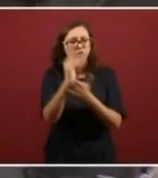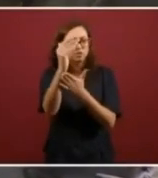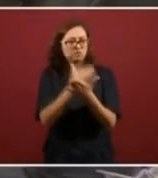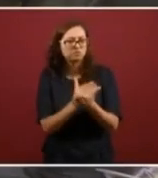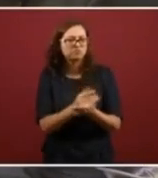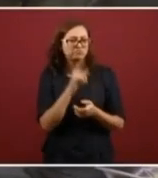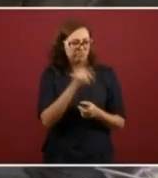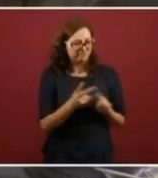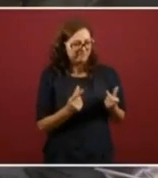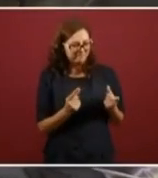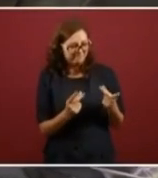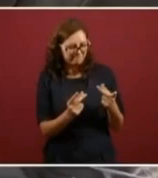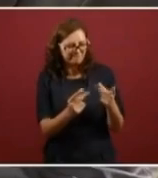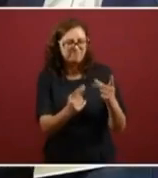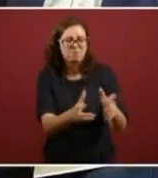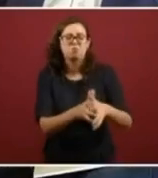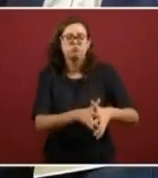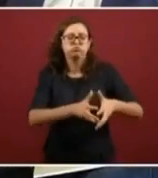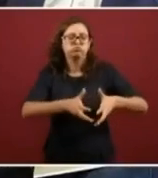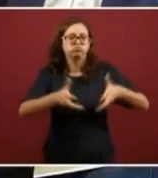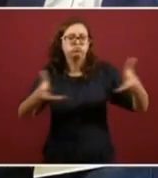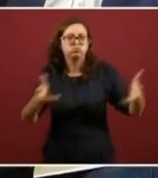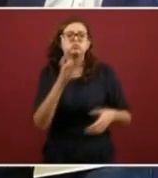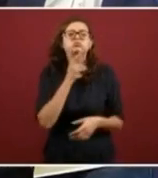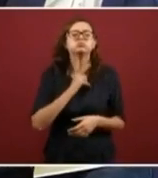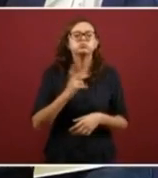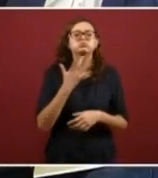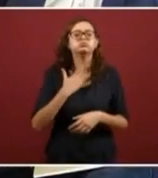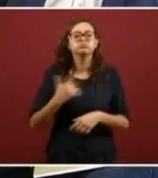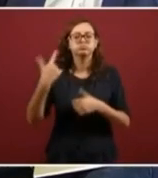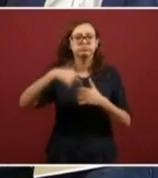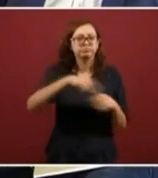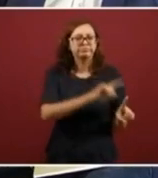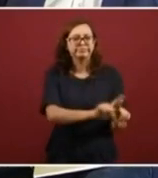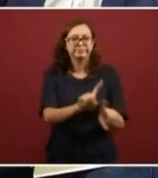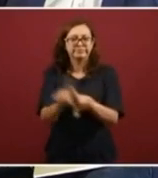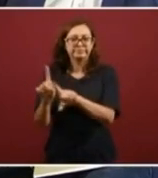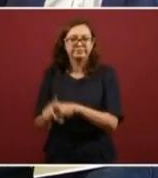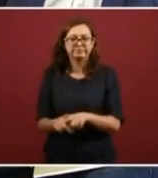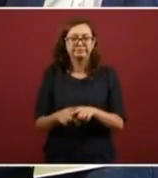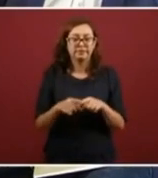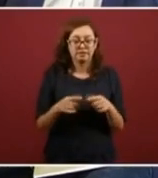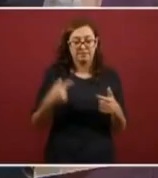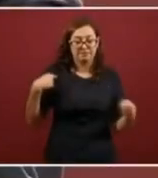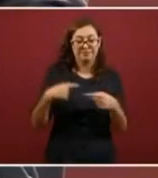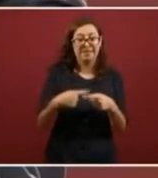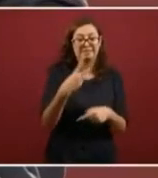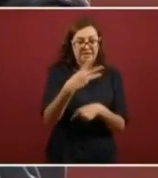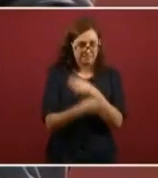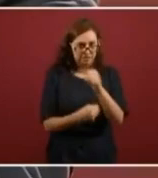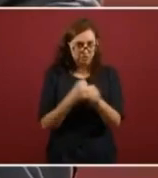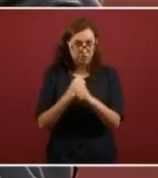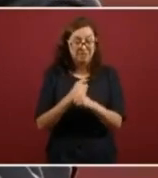mejore la producción, aumente la producción. Y que en los últimos 3 años